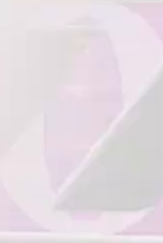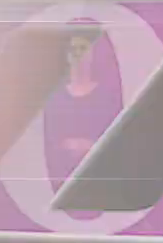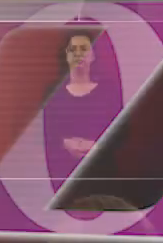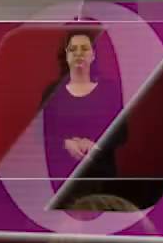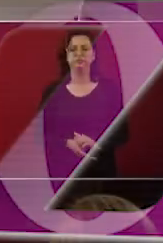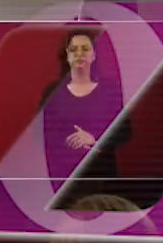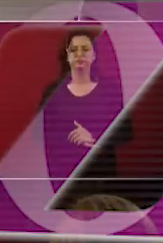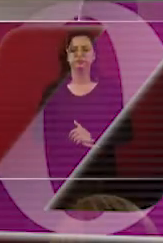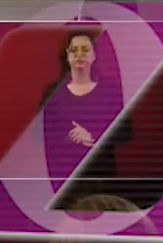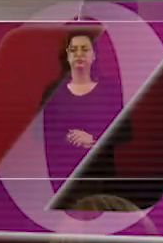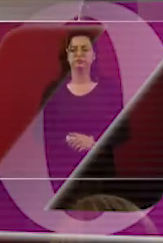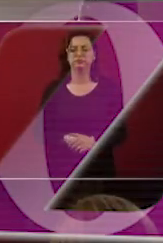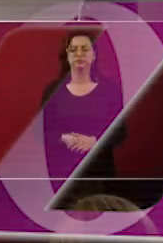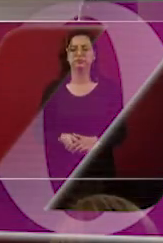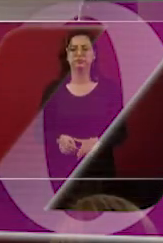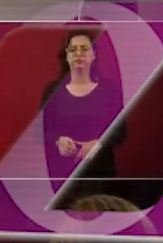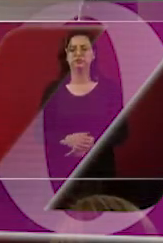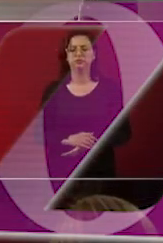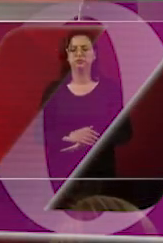nada? Yo